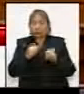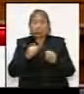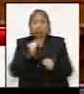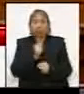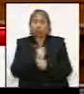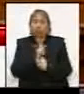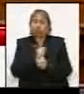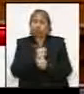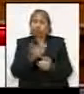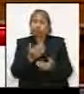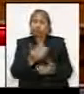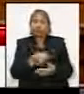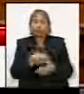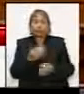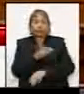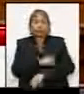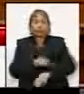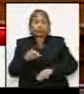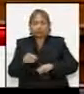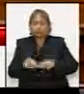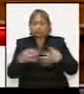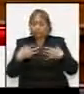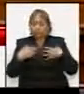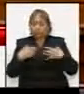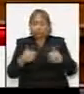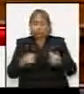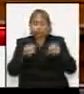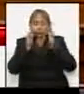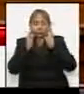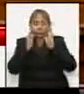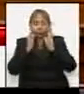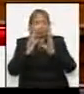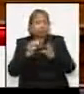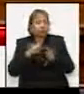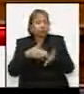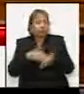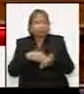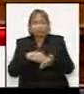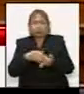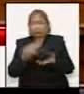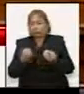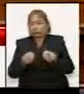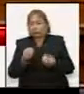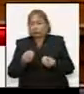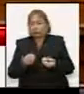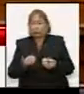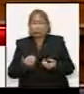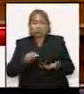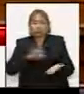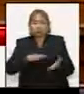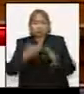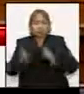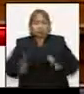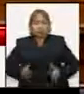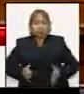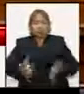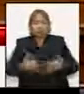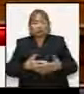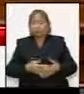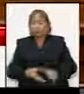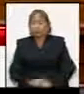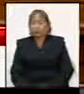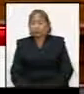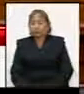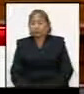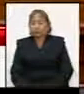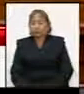hace el profesional de la salud para atender cuestiones muy delicadas como por ejemplo son las muertes maternas.